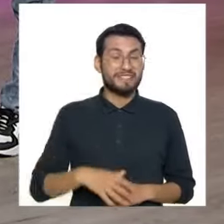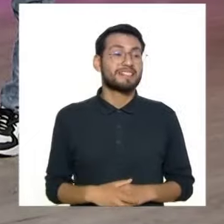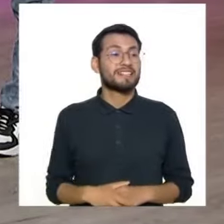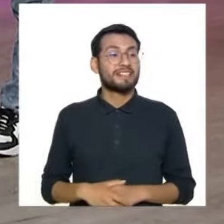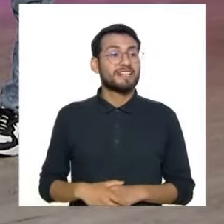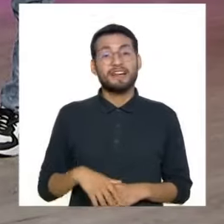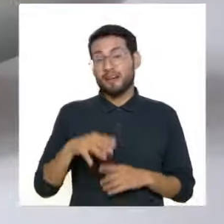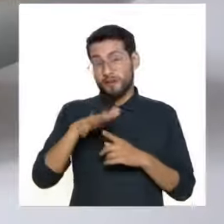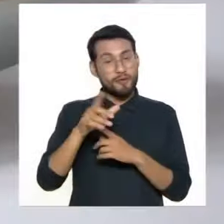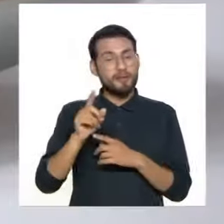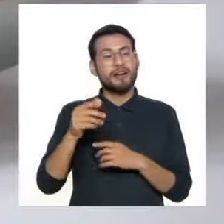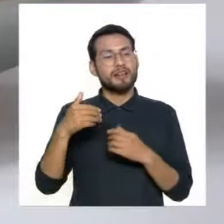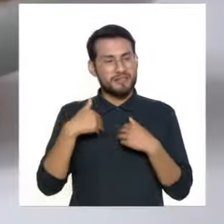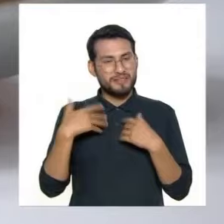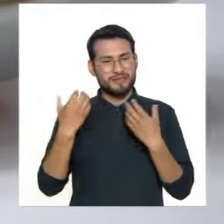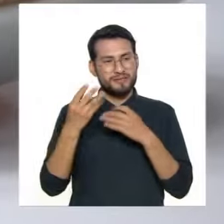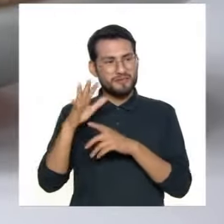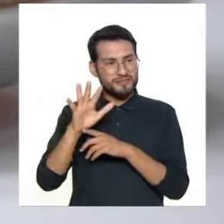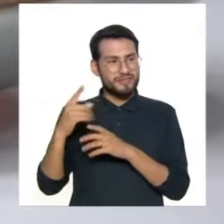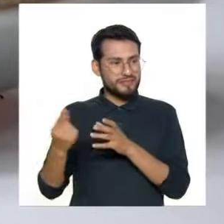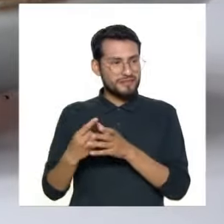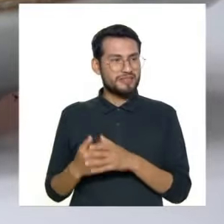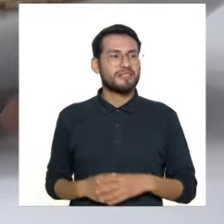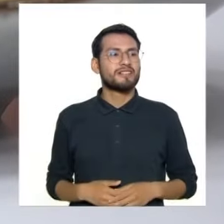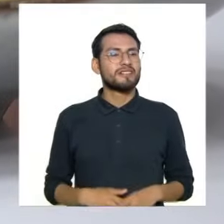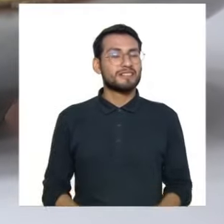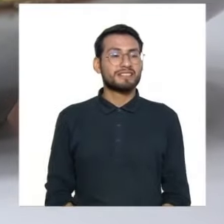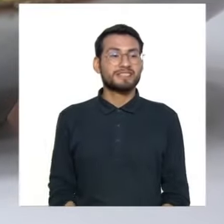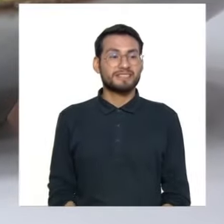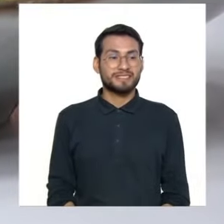ya no le puse culantro porque ya tiene mucho culantro licuado